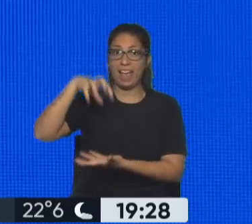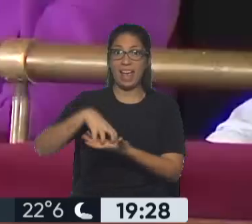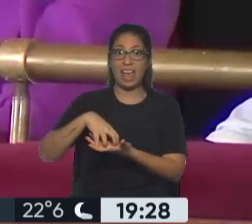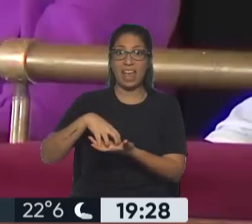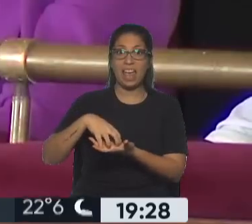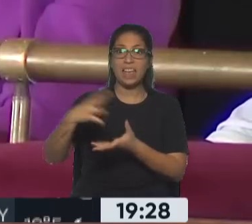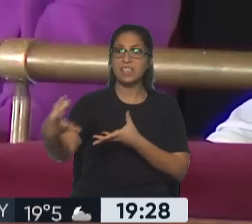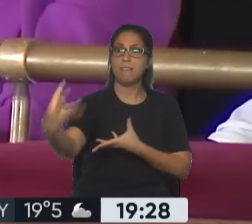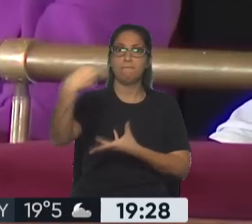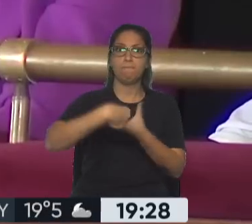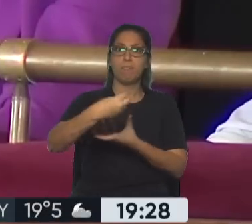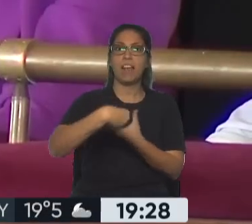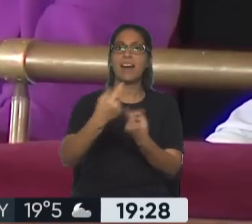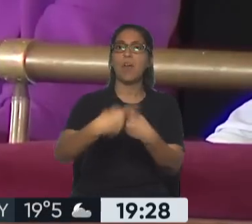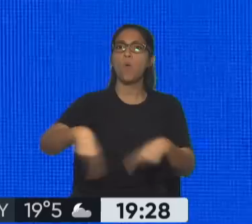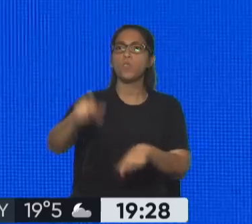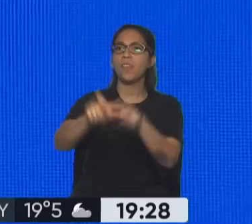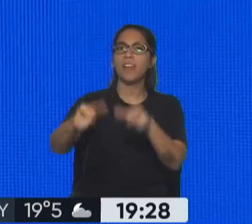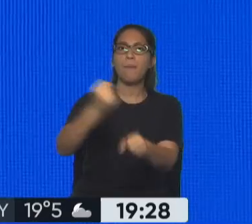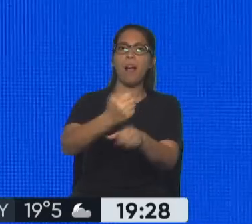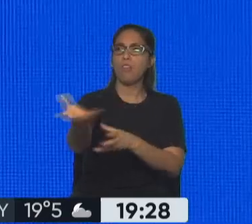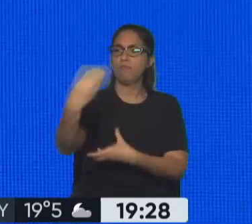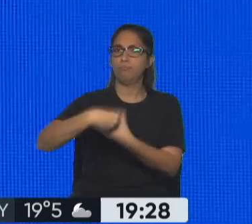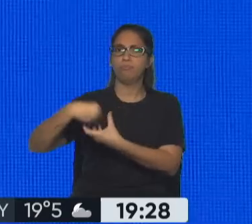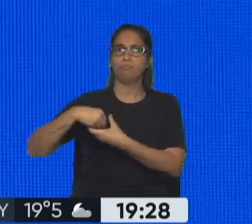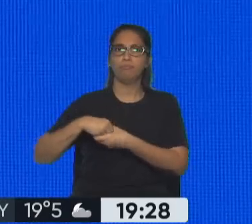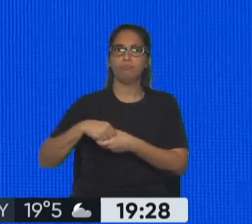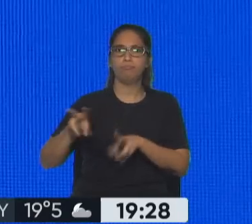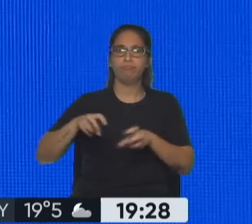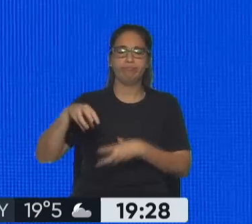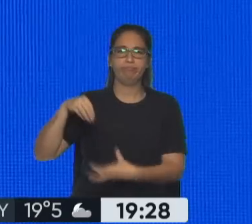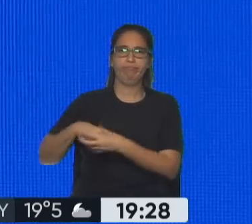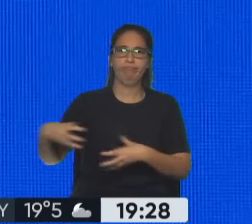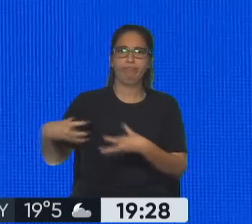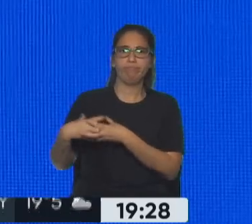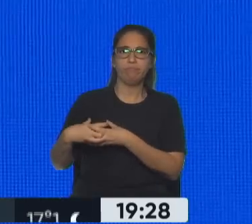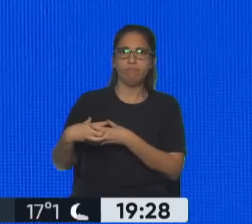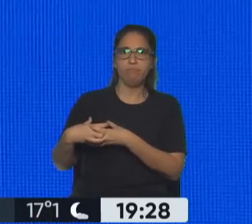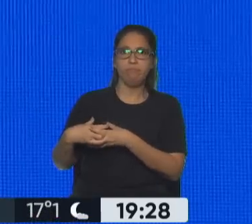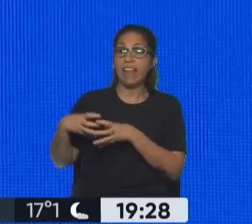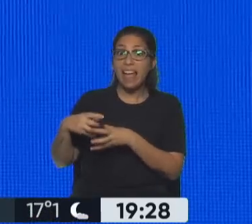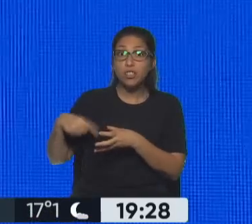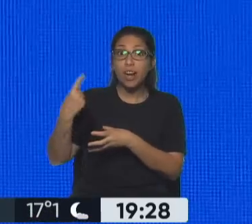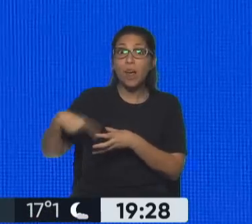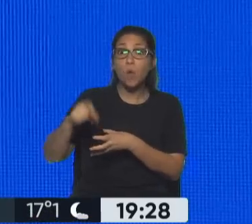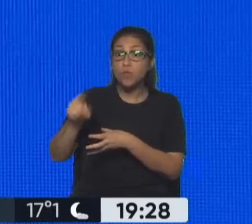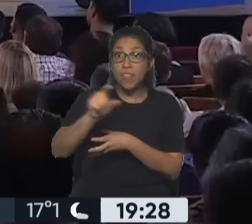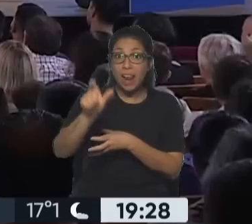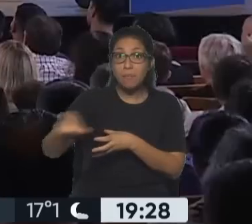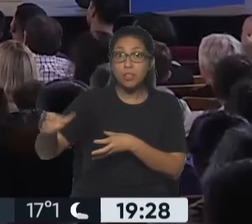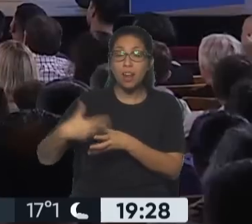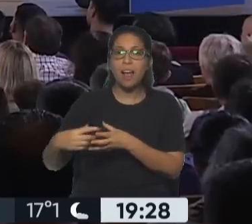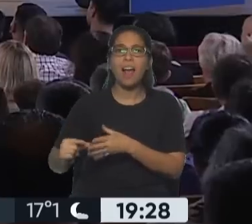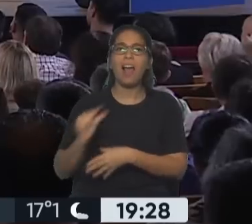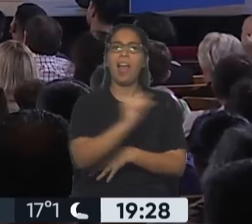los trabajadores, muchos de esos recursos fueron prestados a